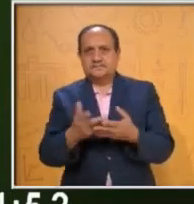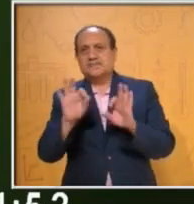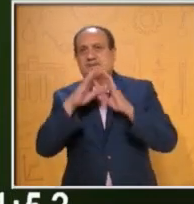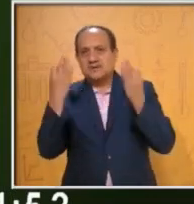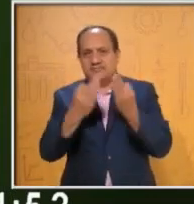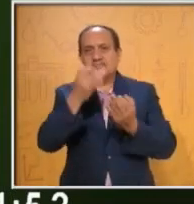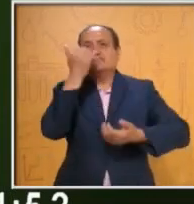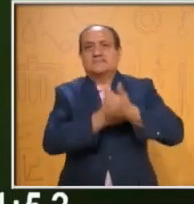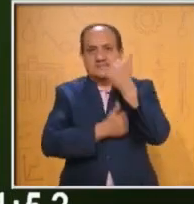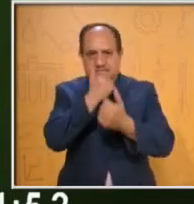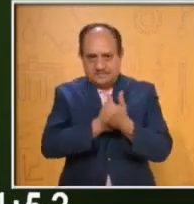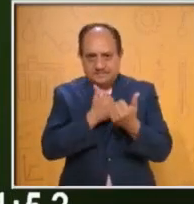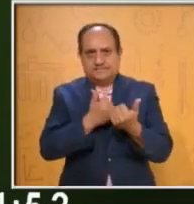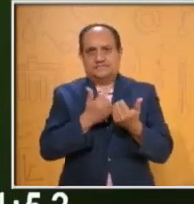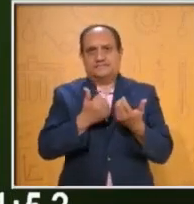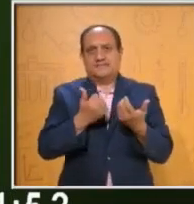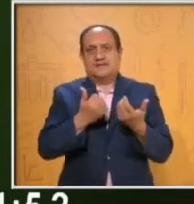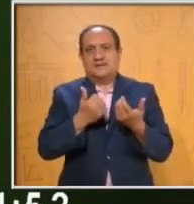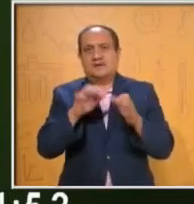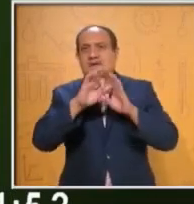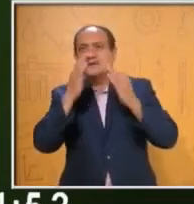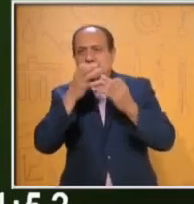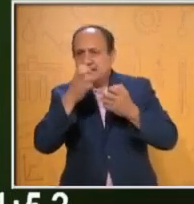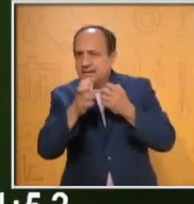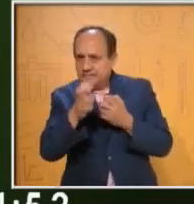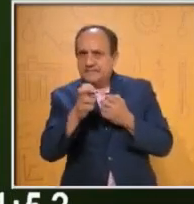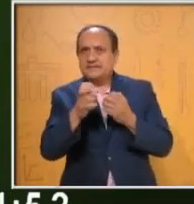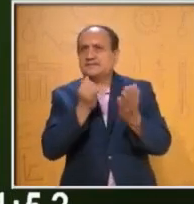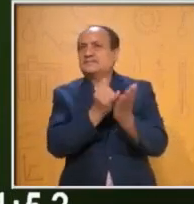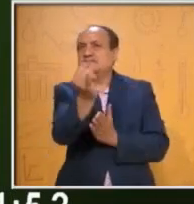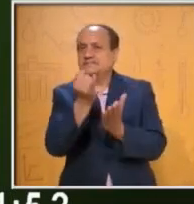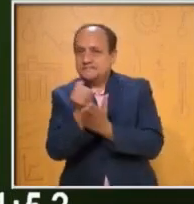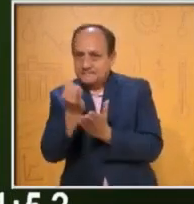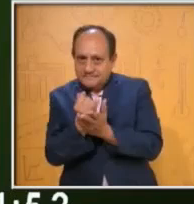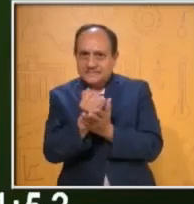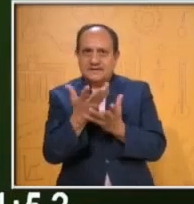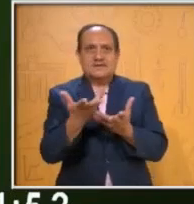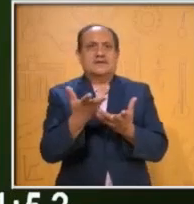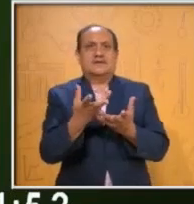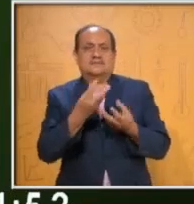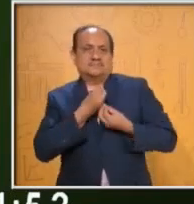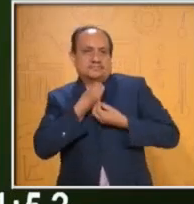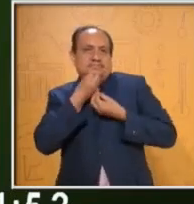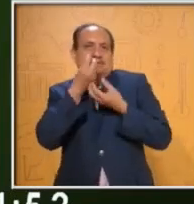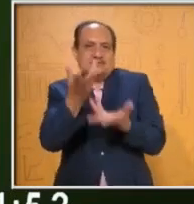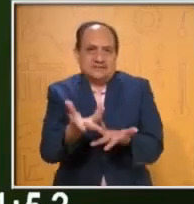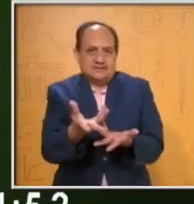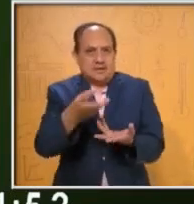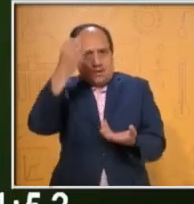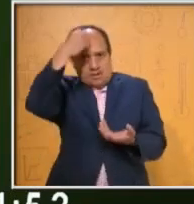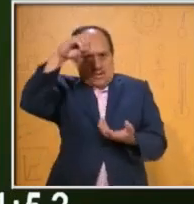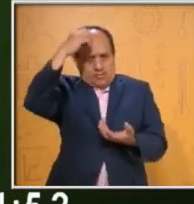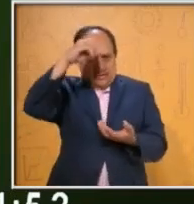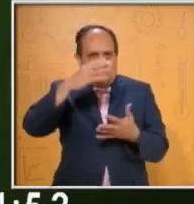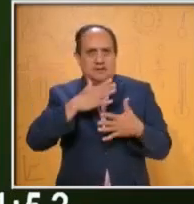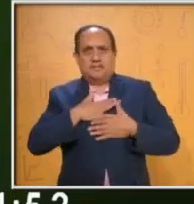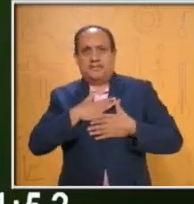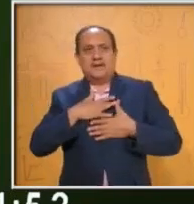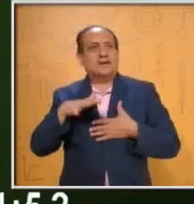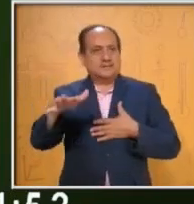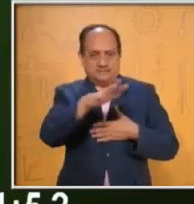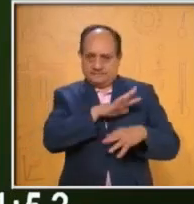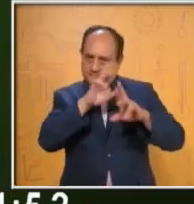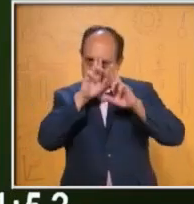de participar en la forma de este tipo de decisiones es expresando nuestra opinión para que la tomen en